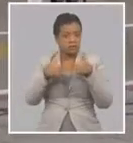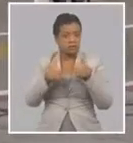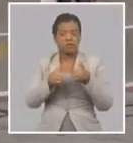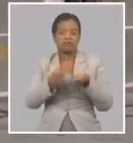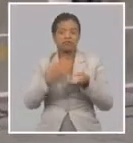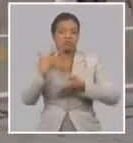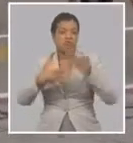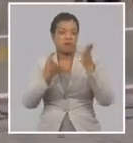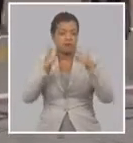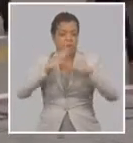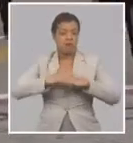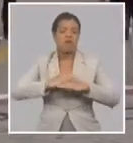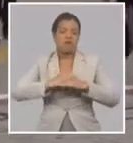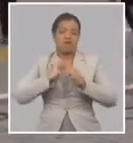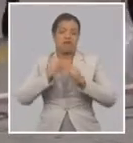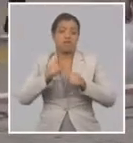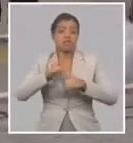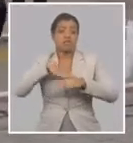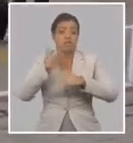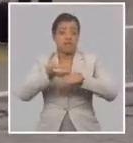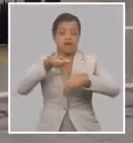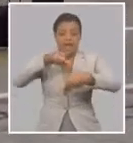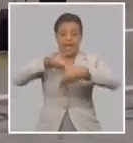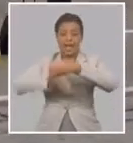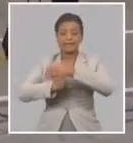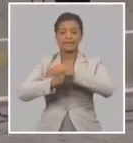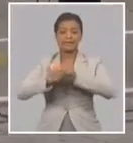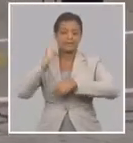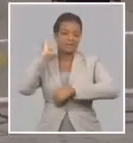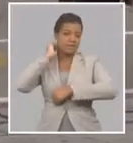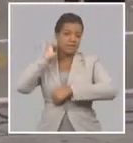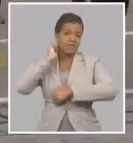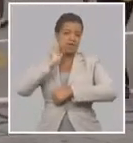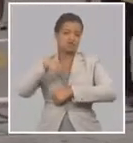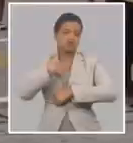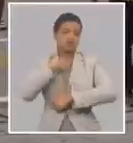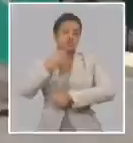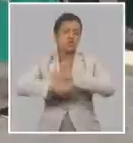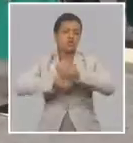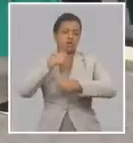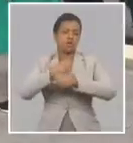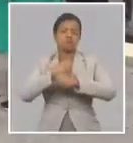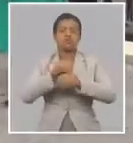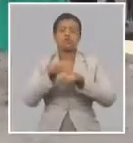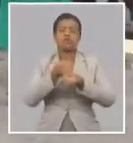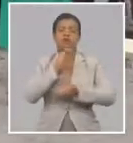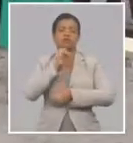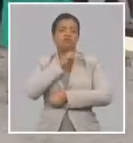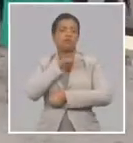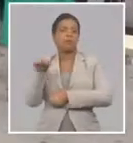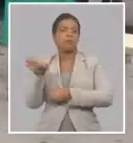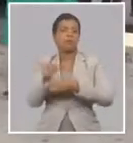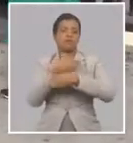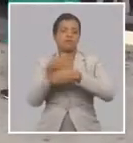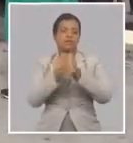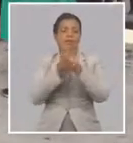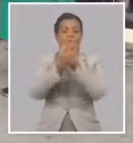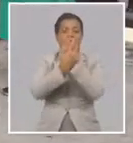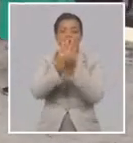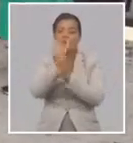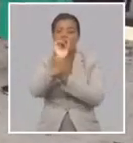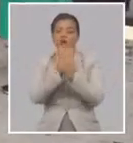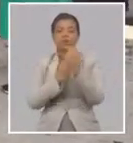y se hace entrada a la terminal aérea utilizando las normas establecidas que es el lavado de la mano la toma de la